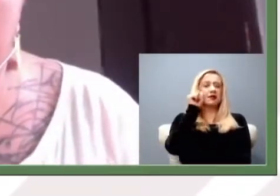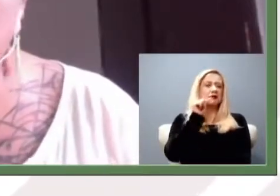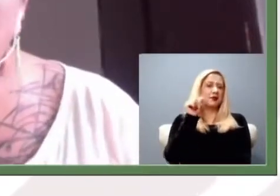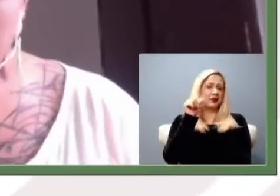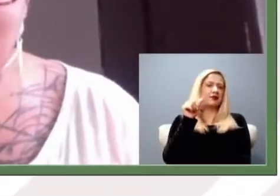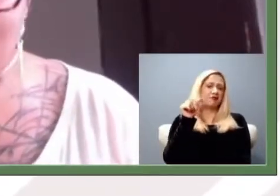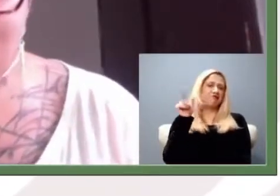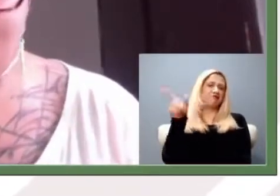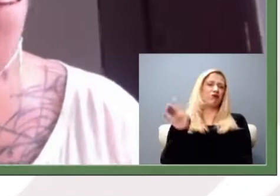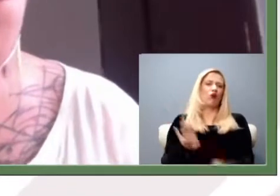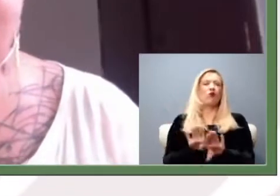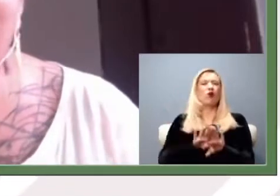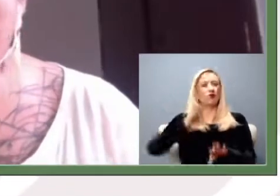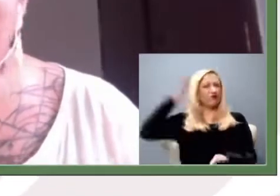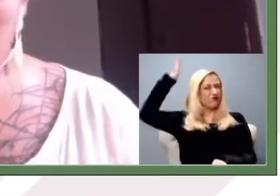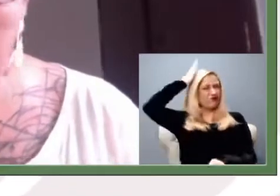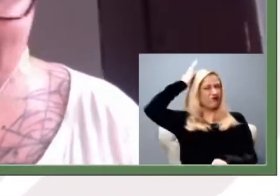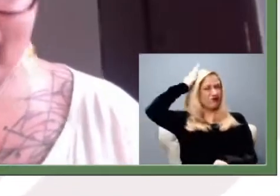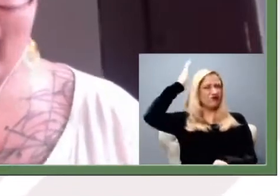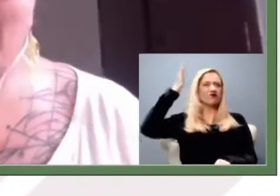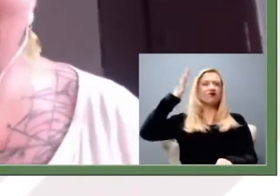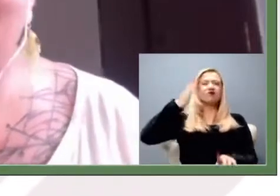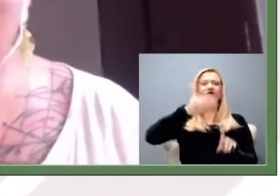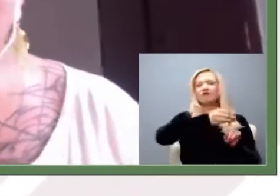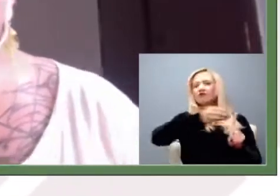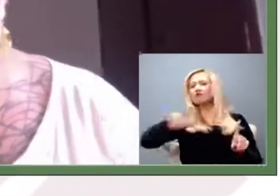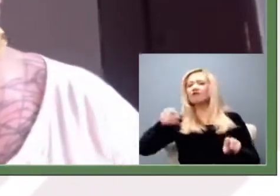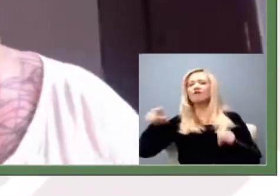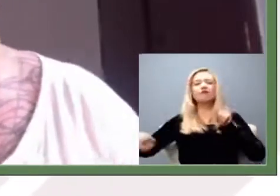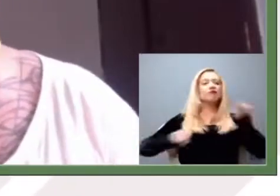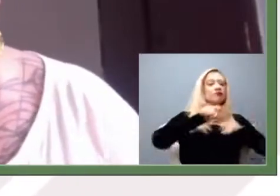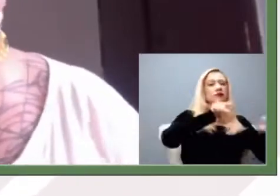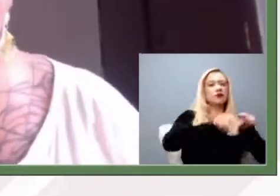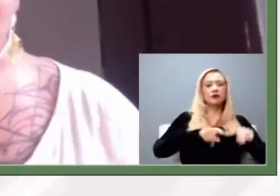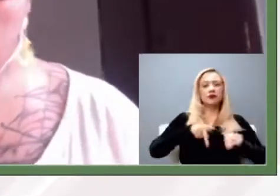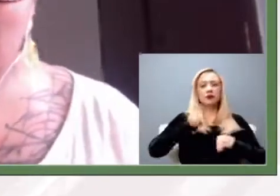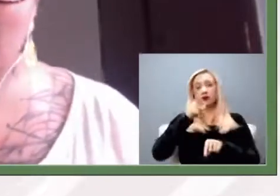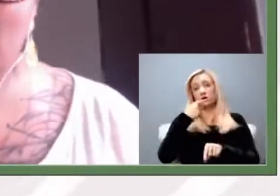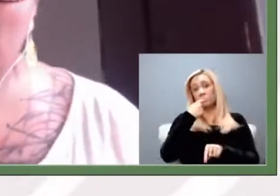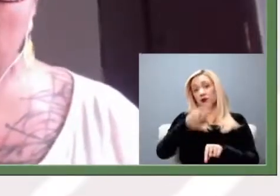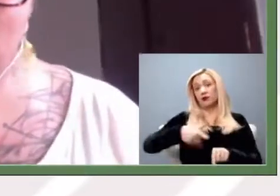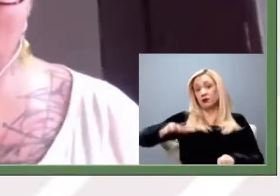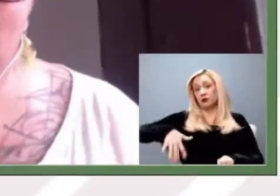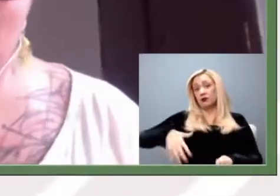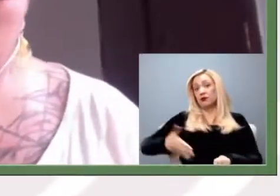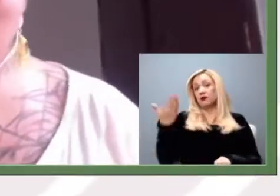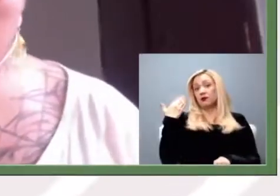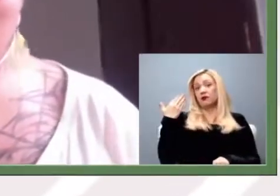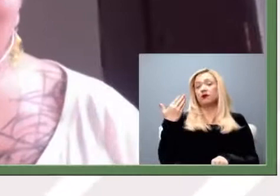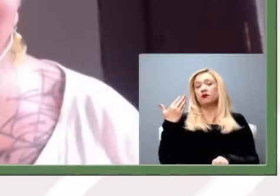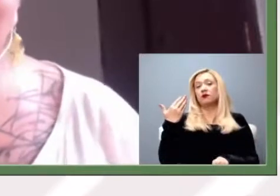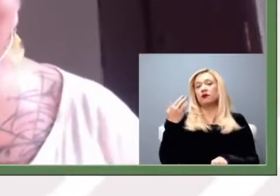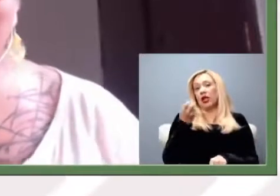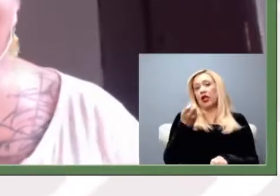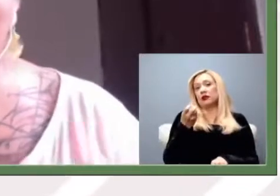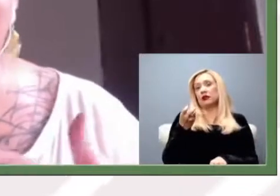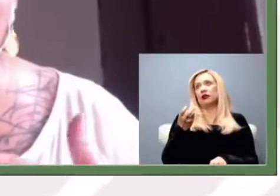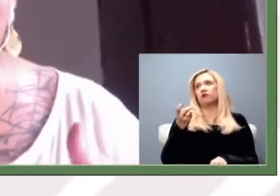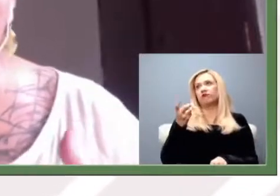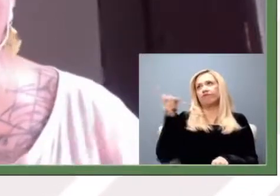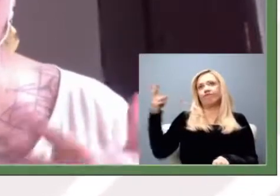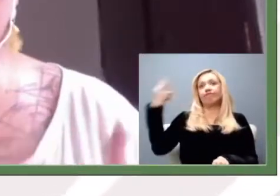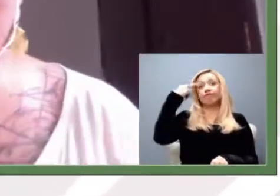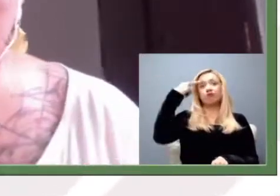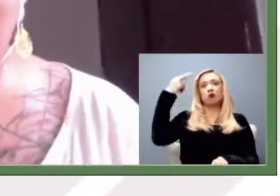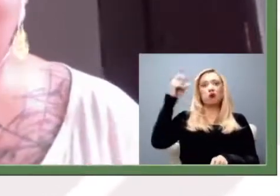Y automáticamente es el que a partir de la mirada, como ya lo mencionabas tú en el bloque anterior, se nos diagnostica, ¿no? Además hay